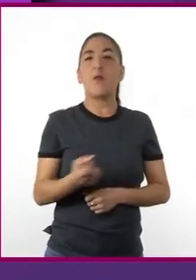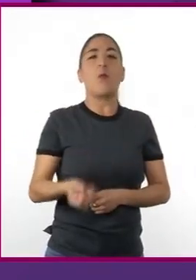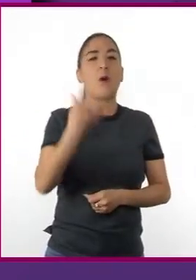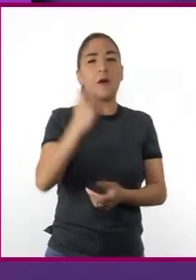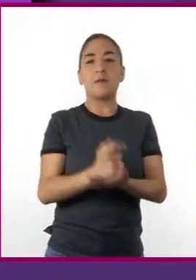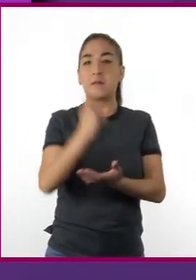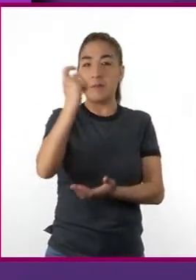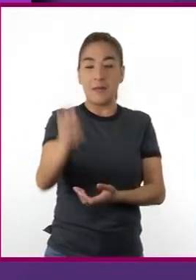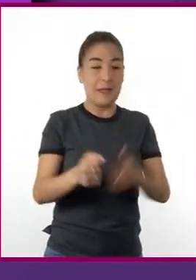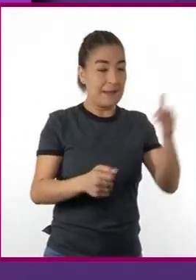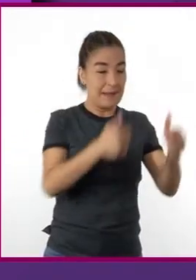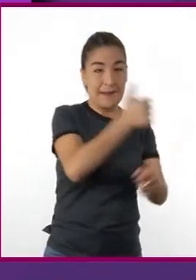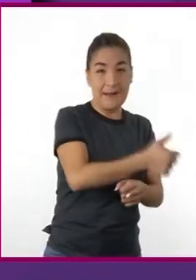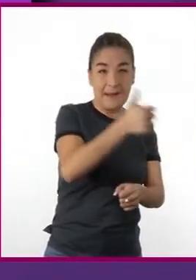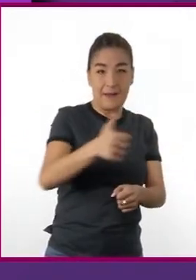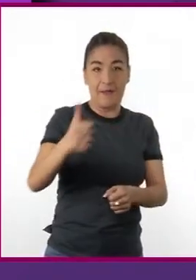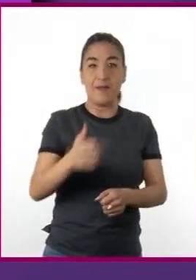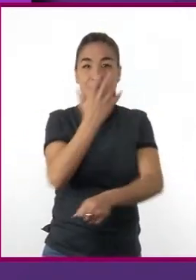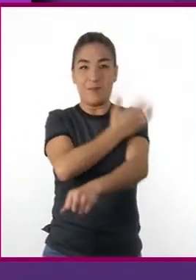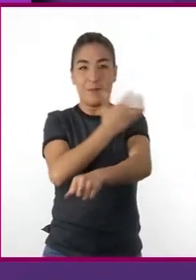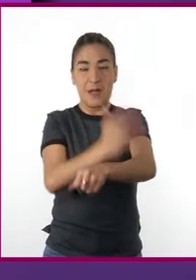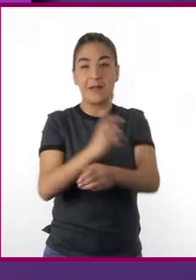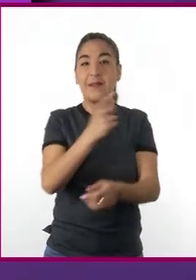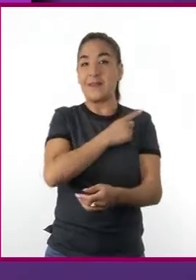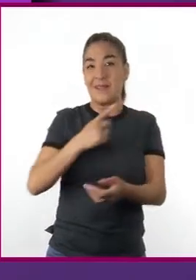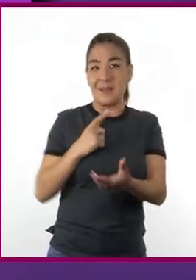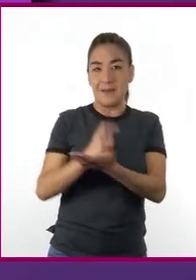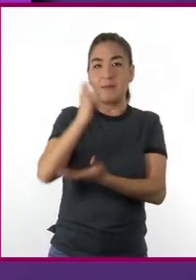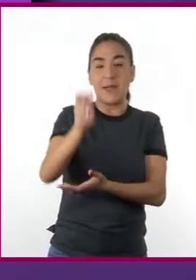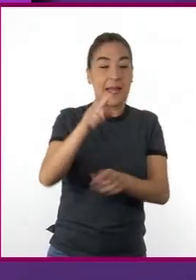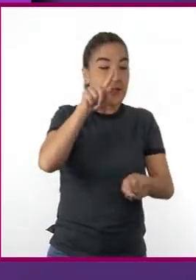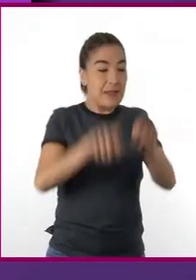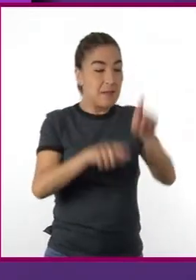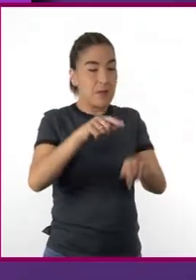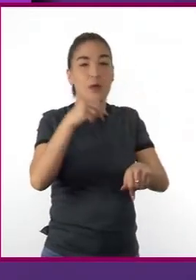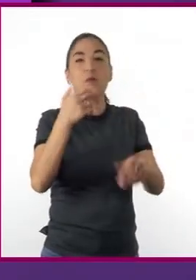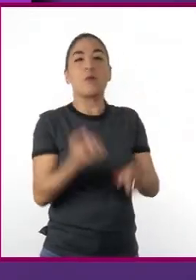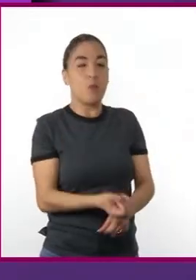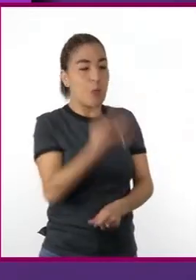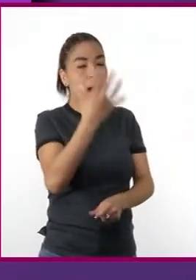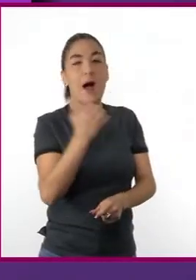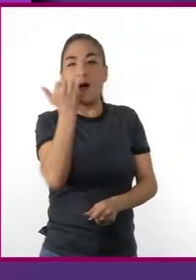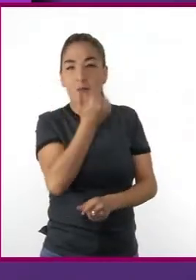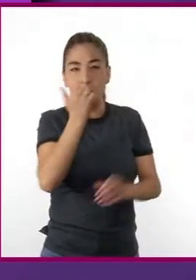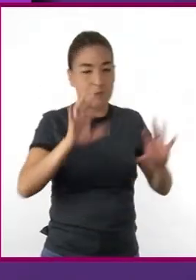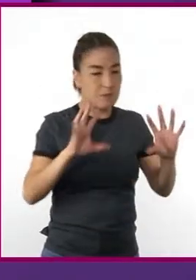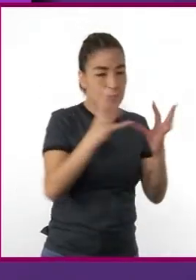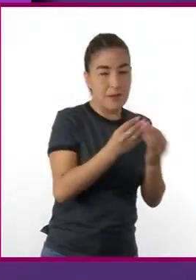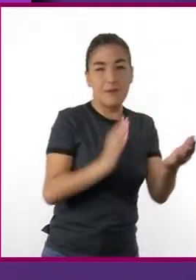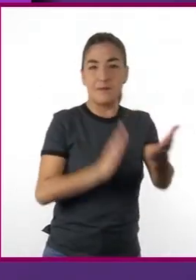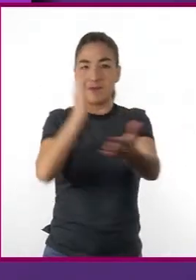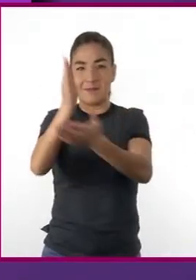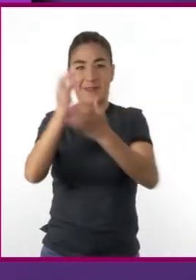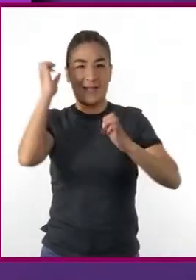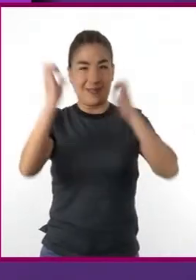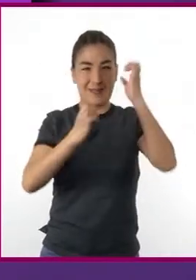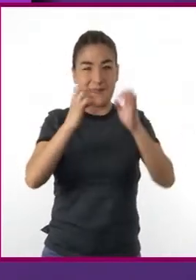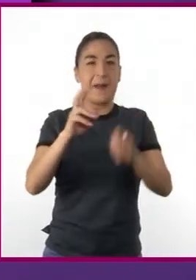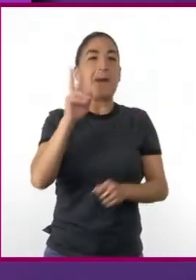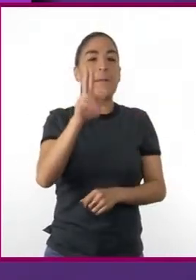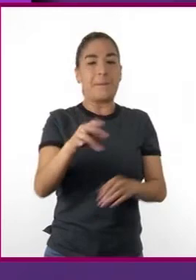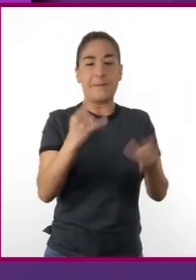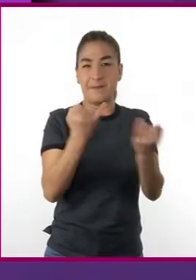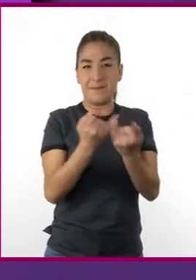dinero que cada uno de sus compañeros debe pagar depende del número de alumnos que vayan a la excursión, como se muestra en la siguiente